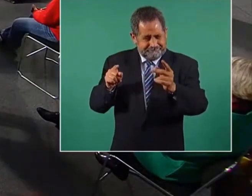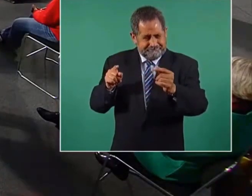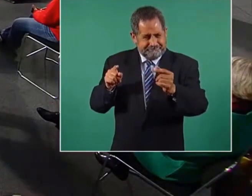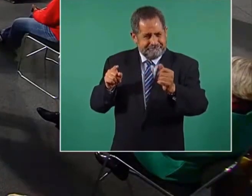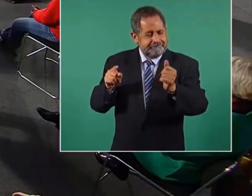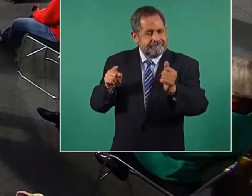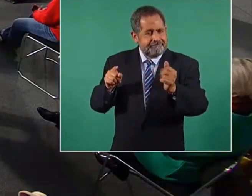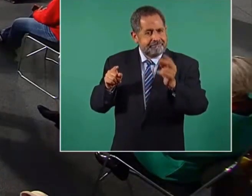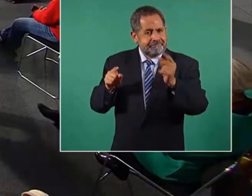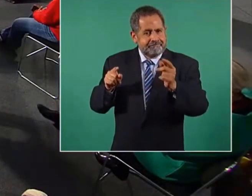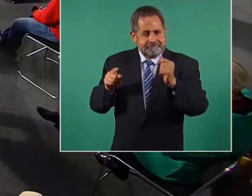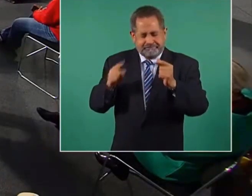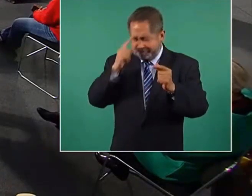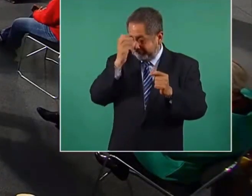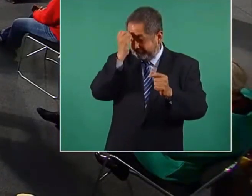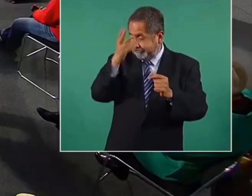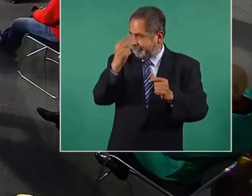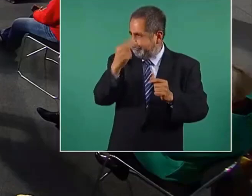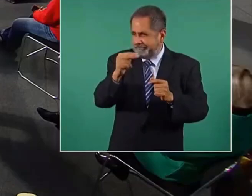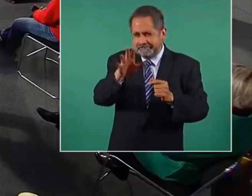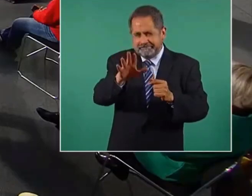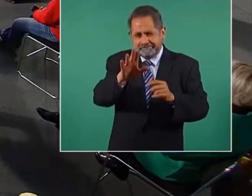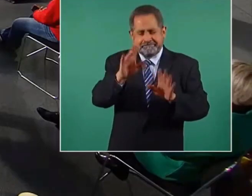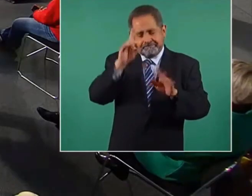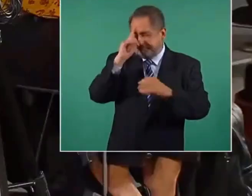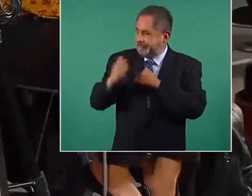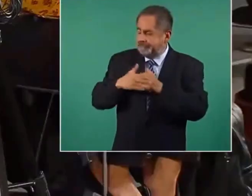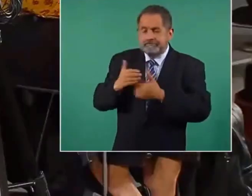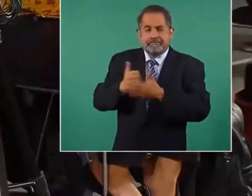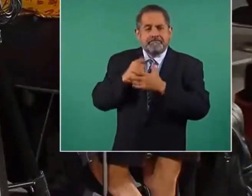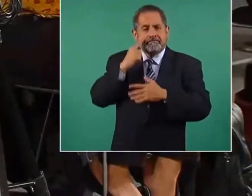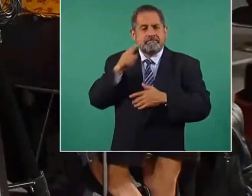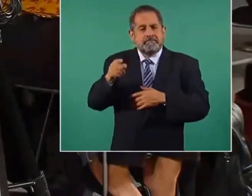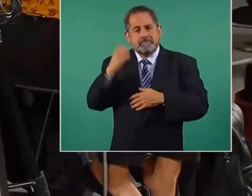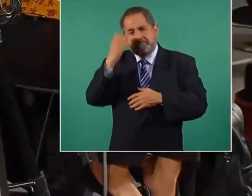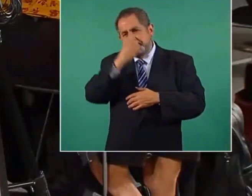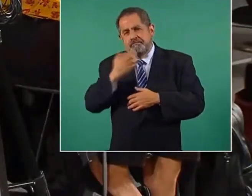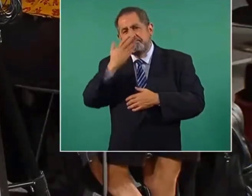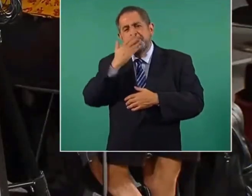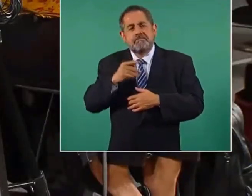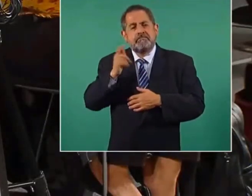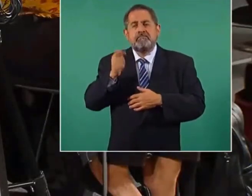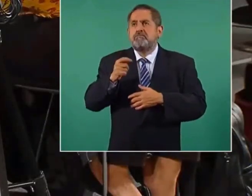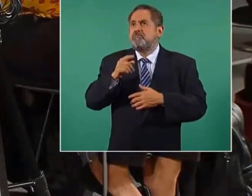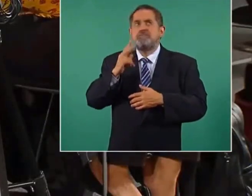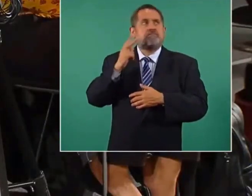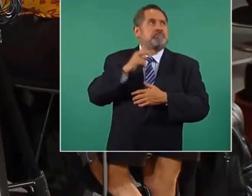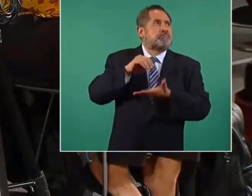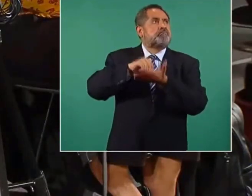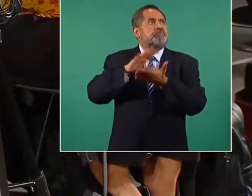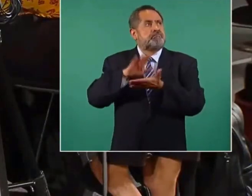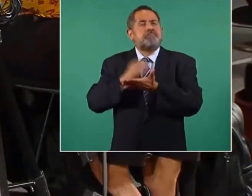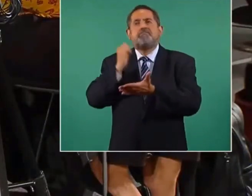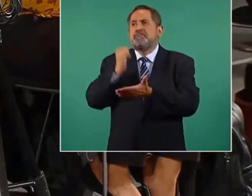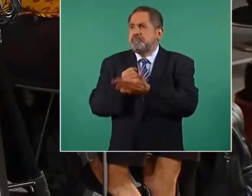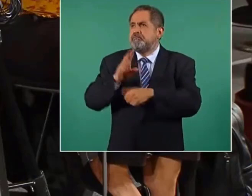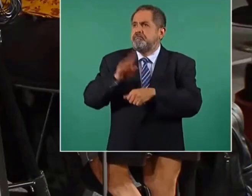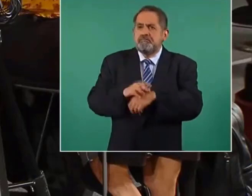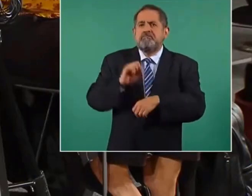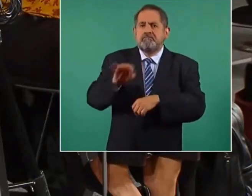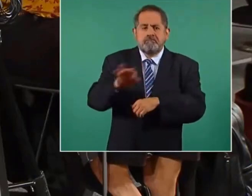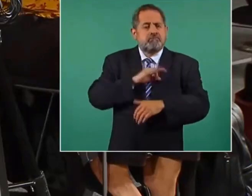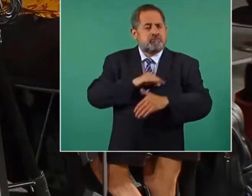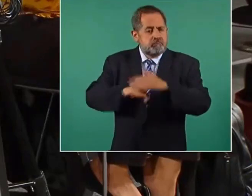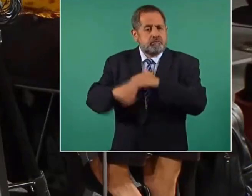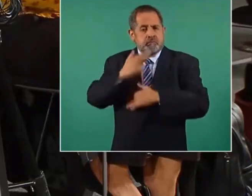de el nombre de alguien pero no no hay un dictamen pericial en donde indique que